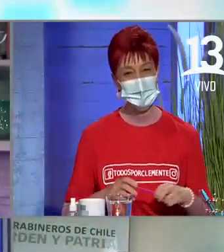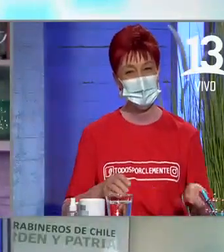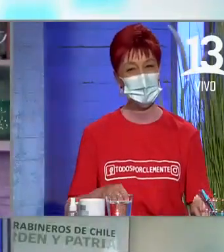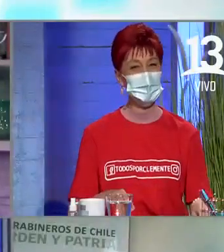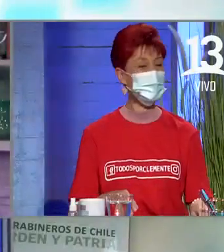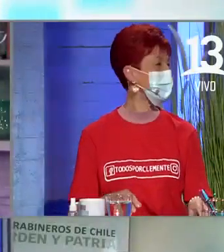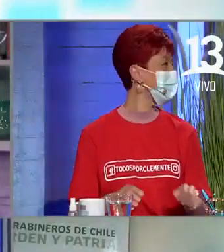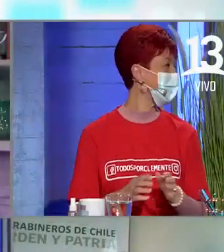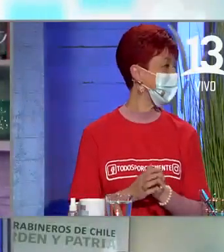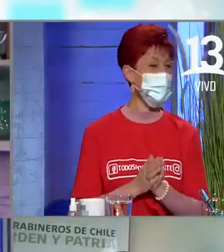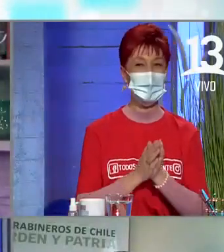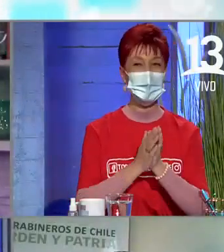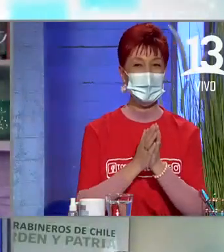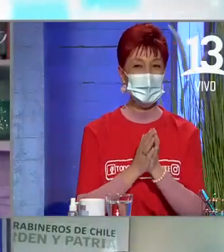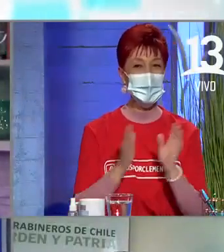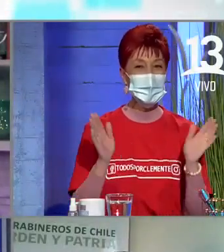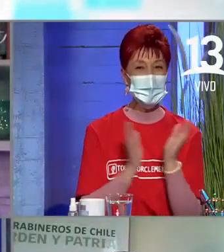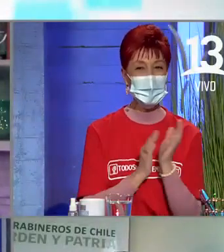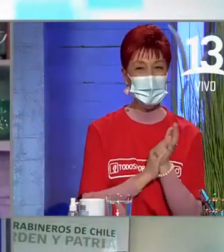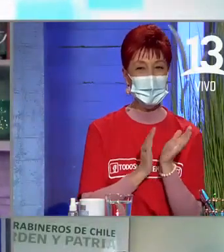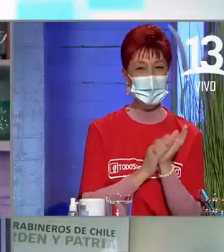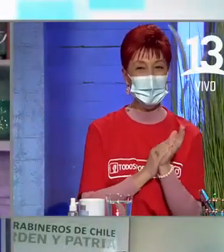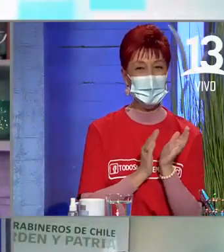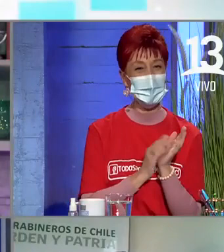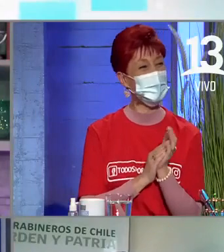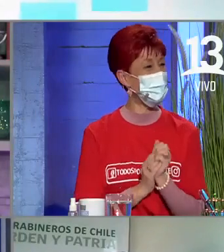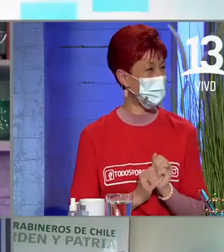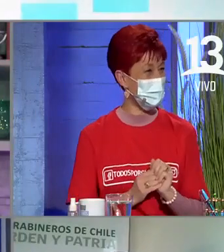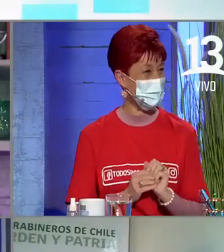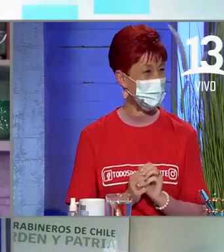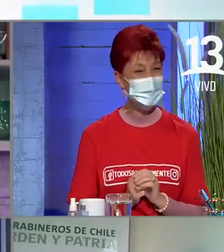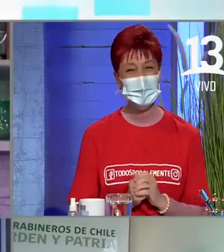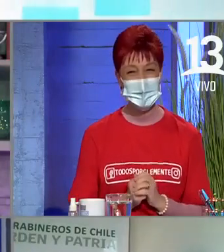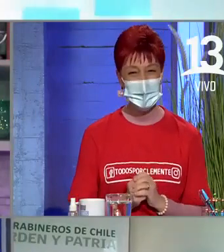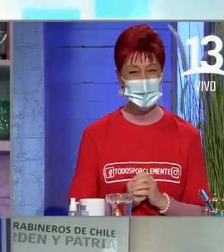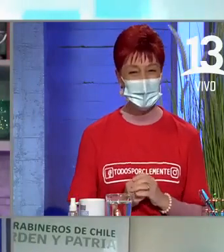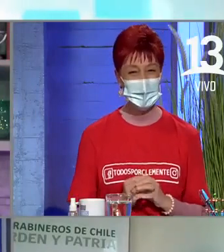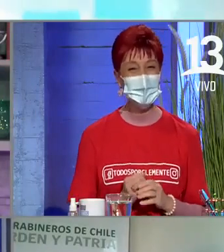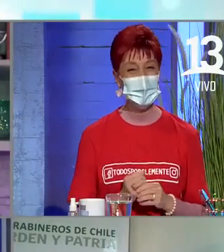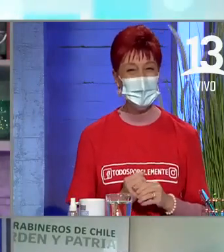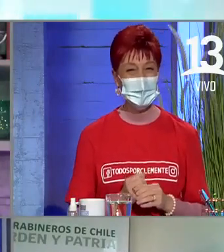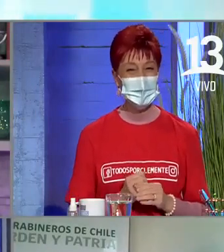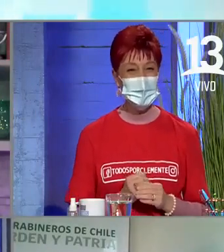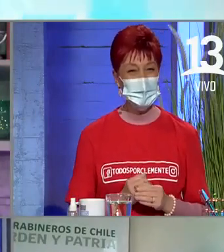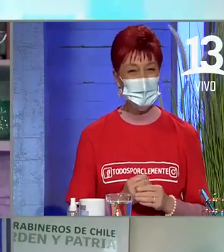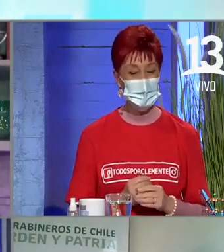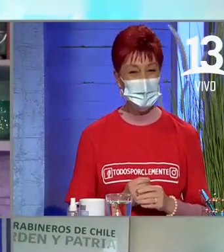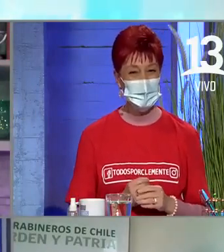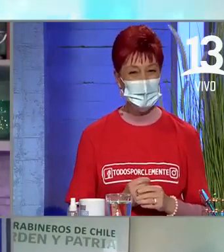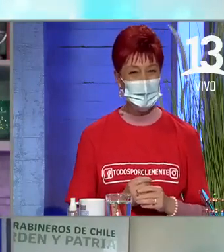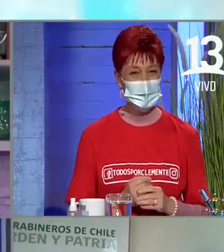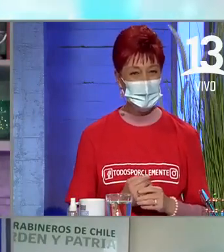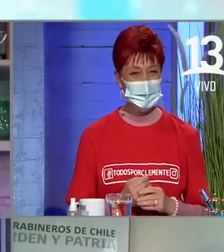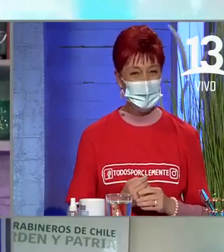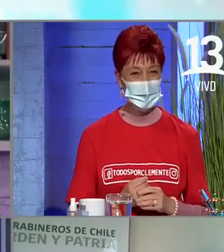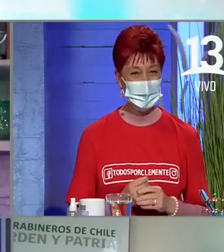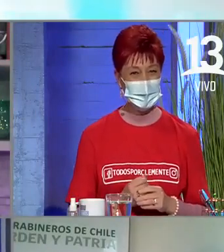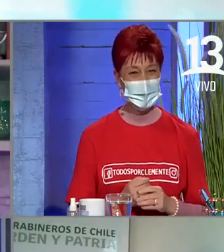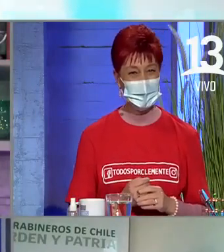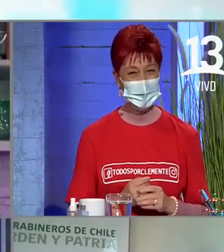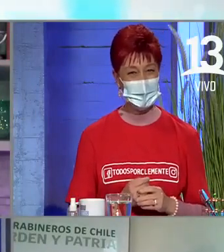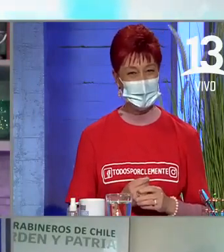el palo, porque me gusta ir a comer después. Las Ángeles de las mías. ¿Tú crees que yo no como?